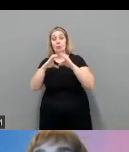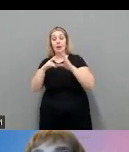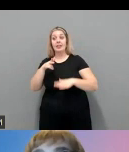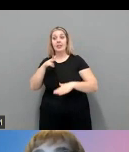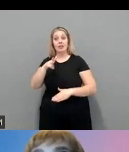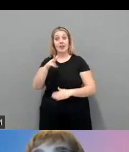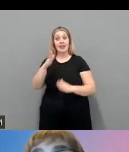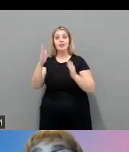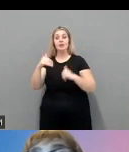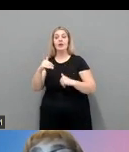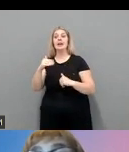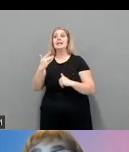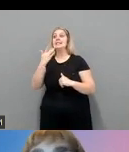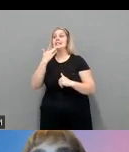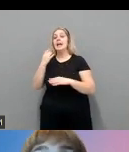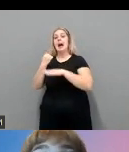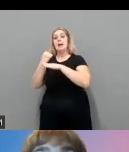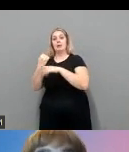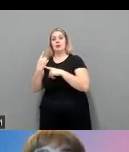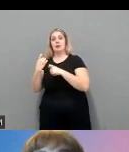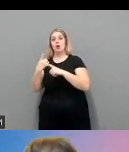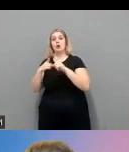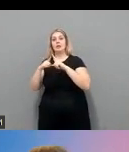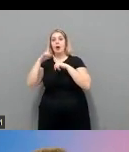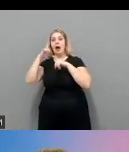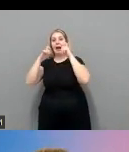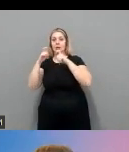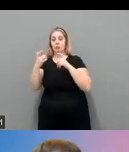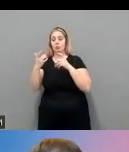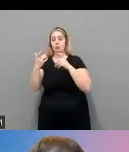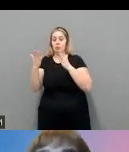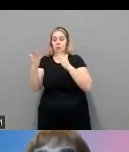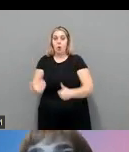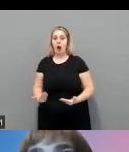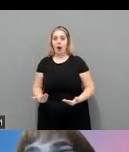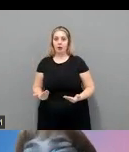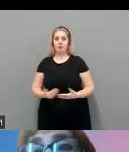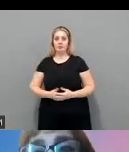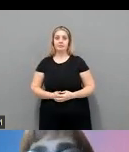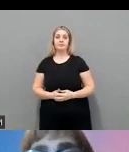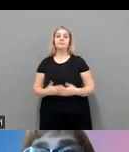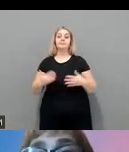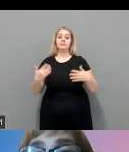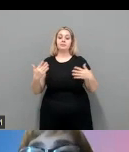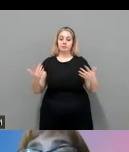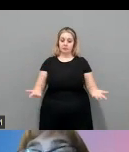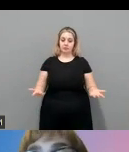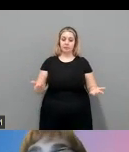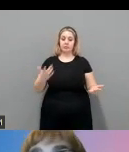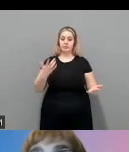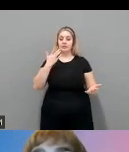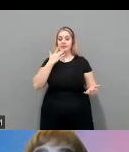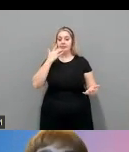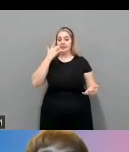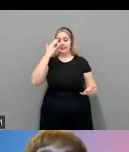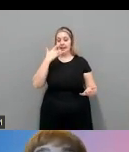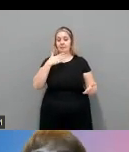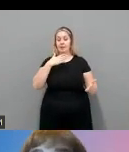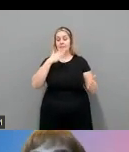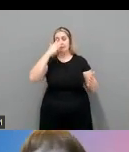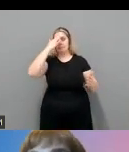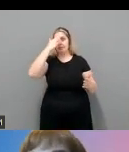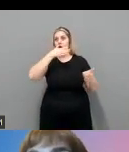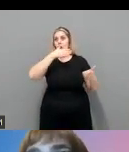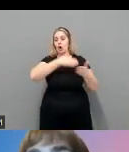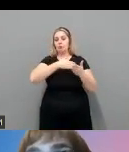los apoyos necesarios para articularla. Bueno, una vez hemos roto, si es que es posible, las barreras de